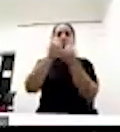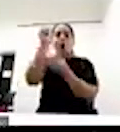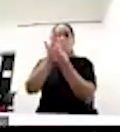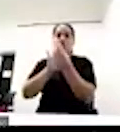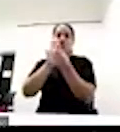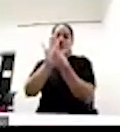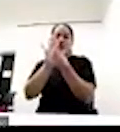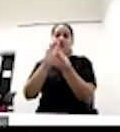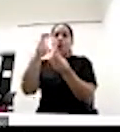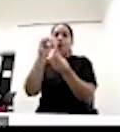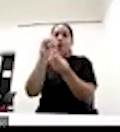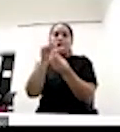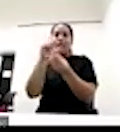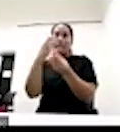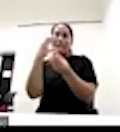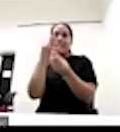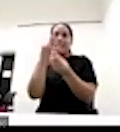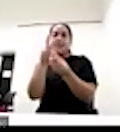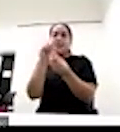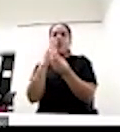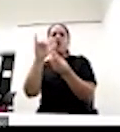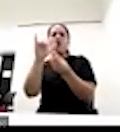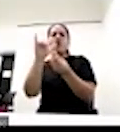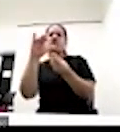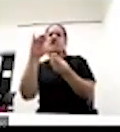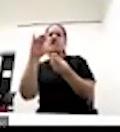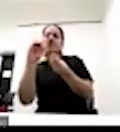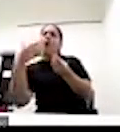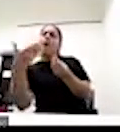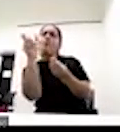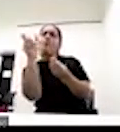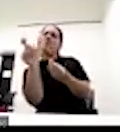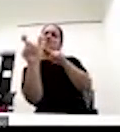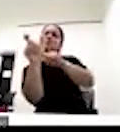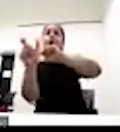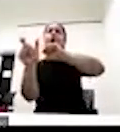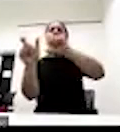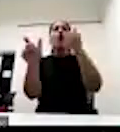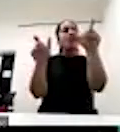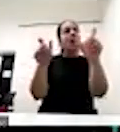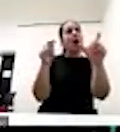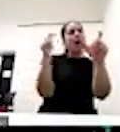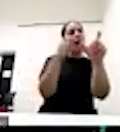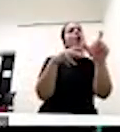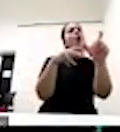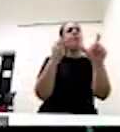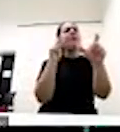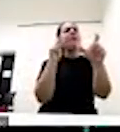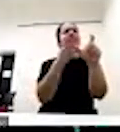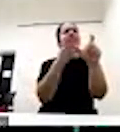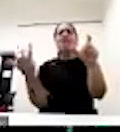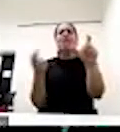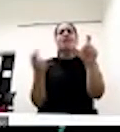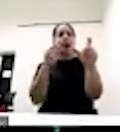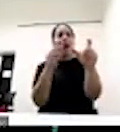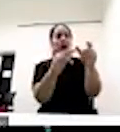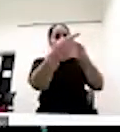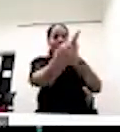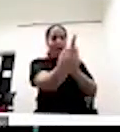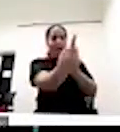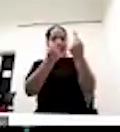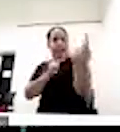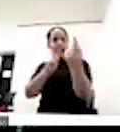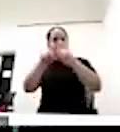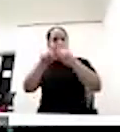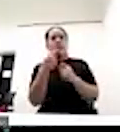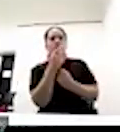el yo existe a partir del otro y de la visión de éste. El otro permite que el yo pueda comprender